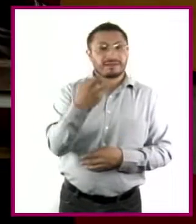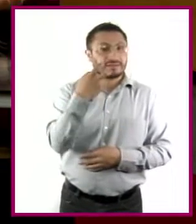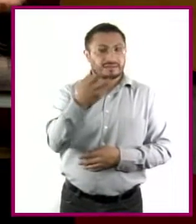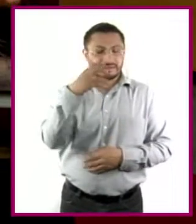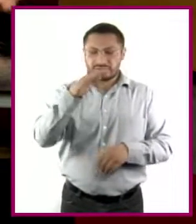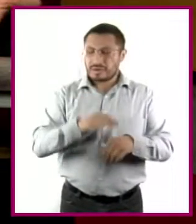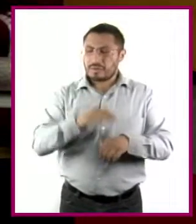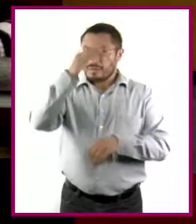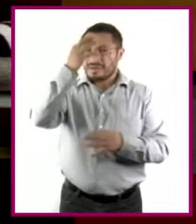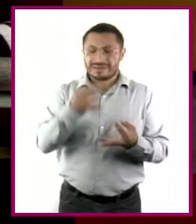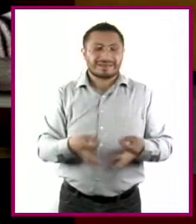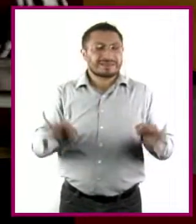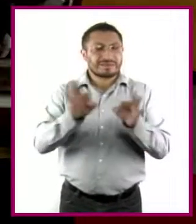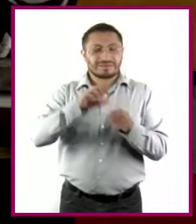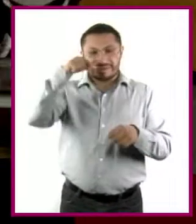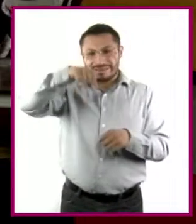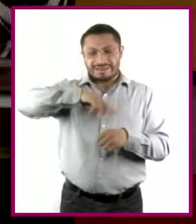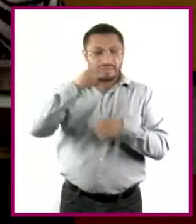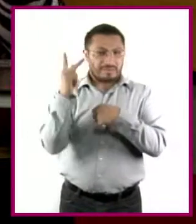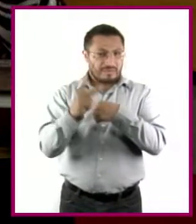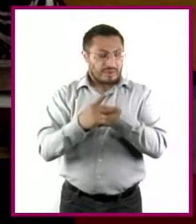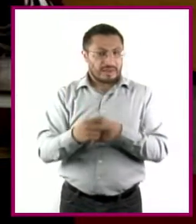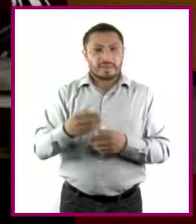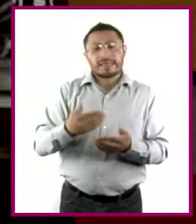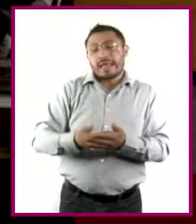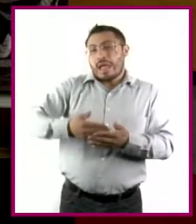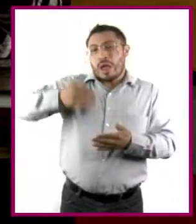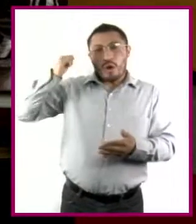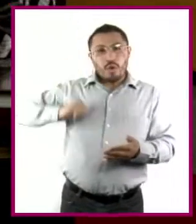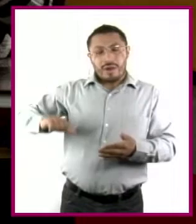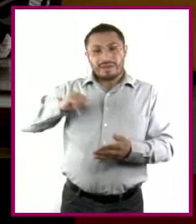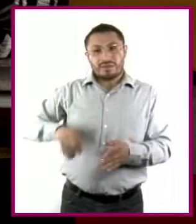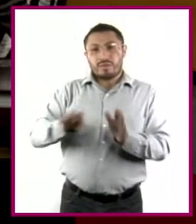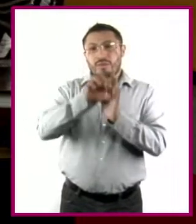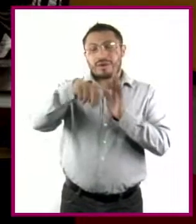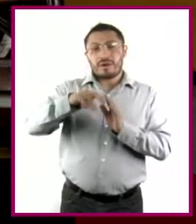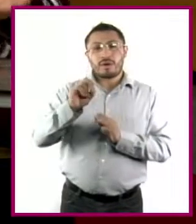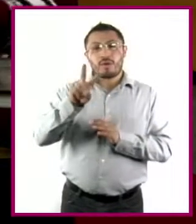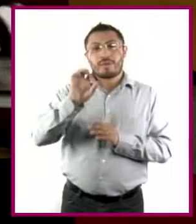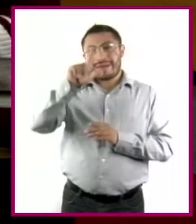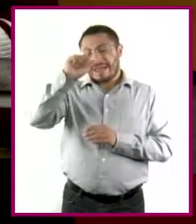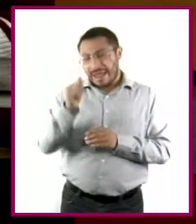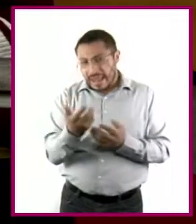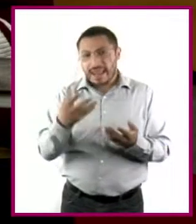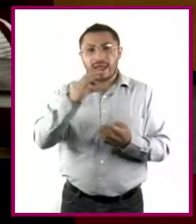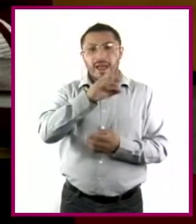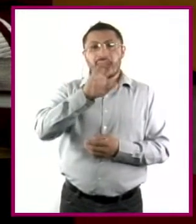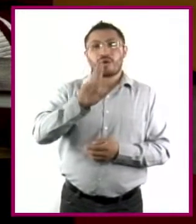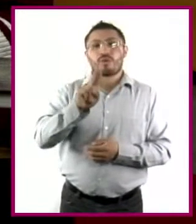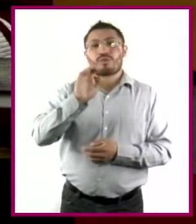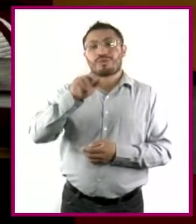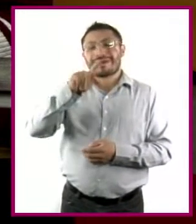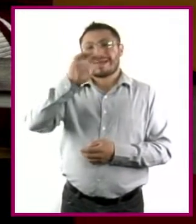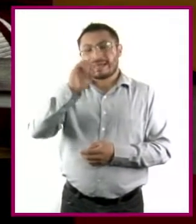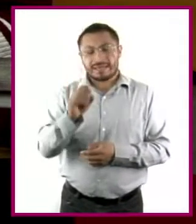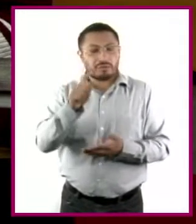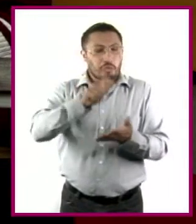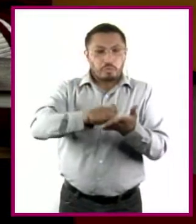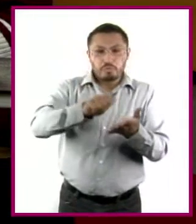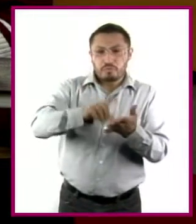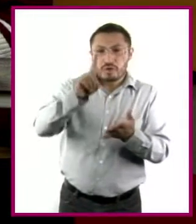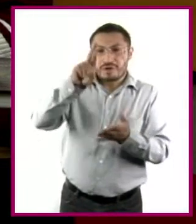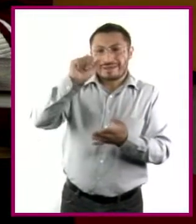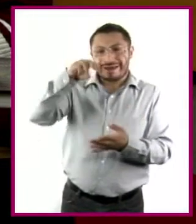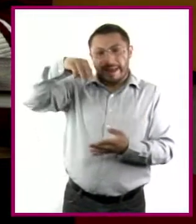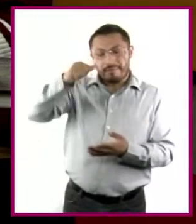más se ha cultivado en nuestros países, mucho antes que otros, como la novela, el cuento, el texto dramático. Yo solo quiero compartirles